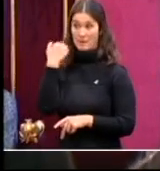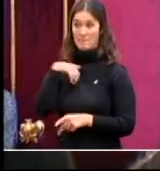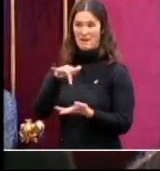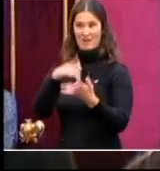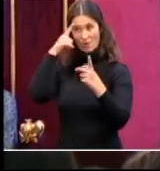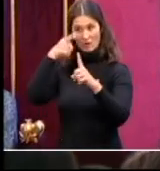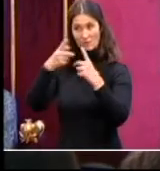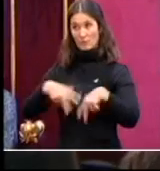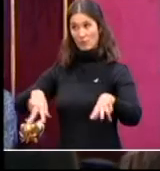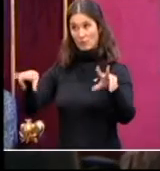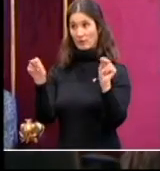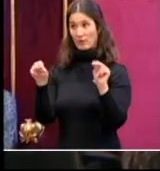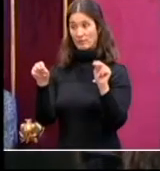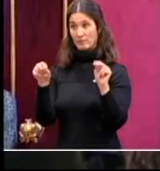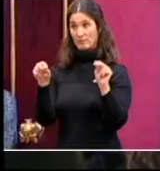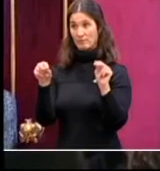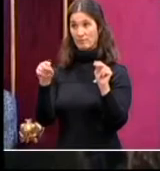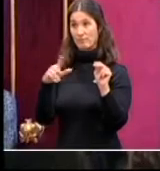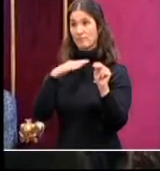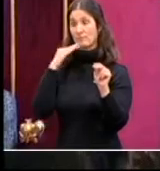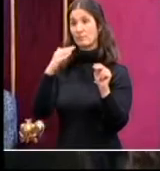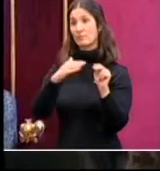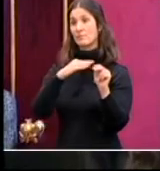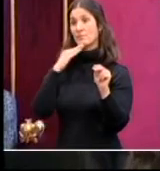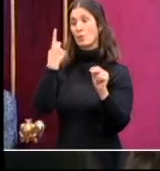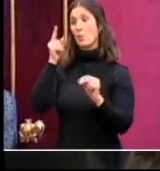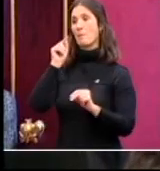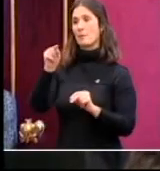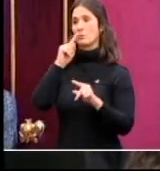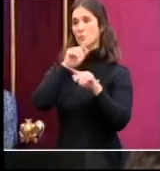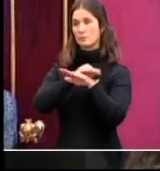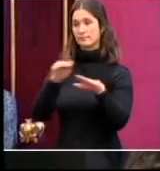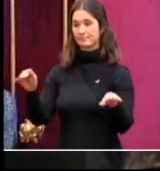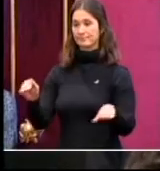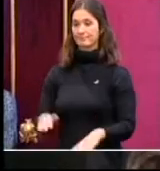acabe, al menos ofrezcamos un minuto de silencio.